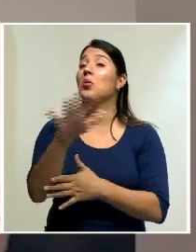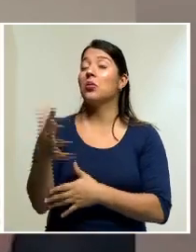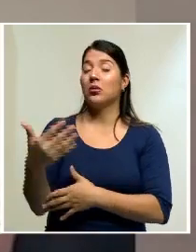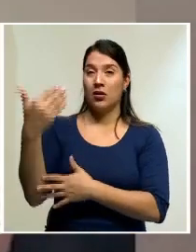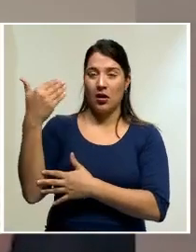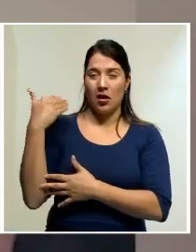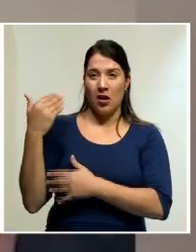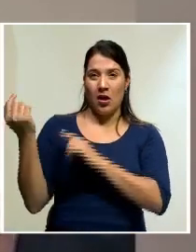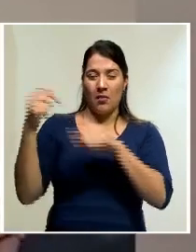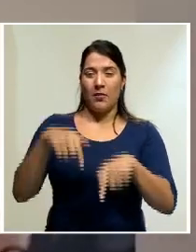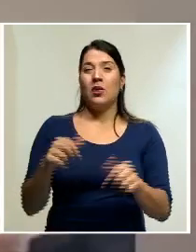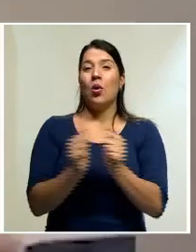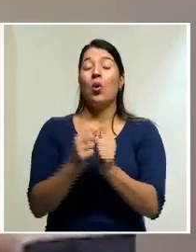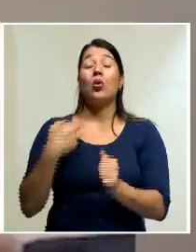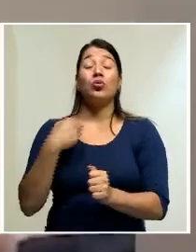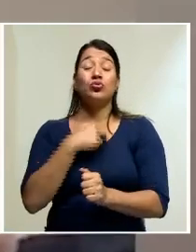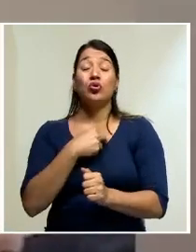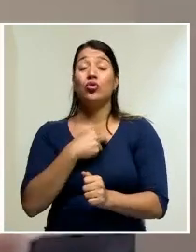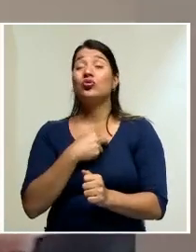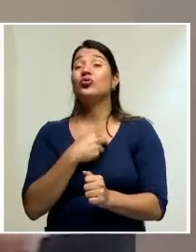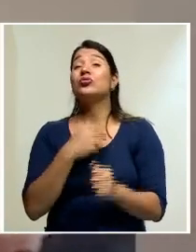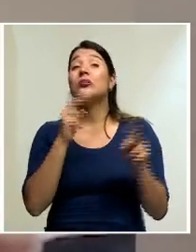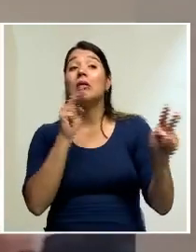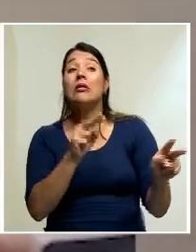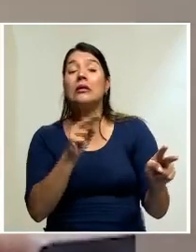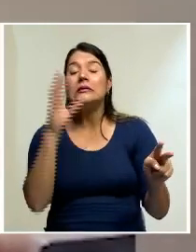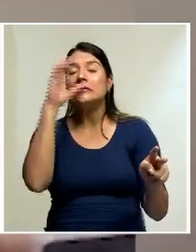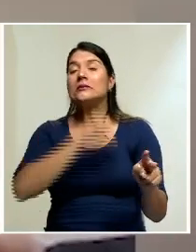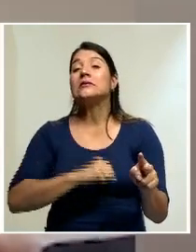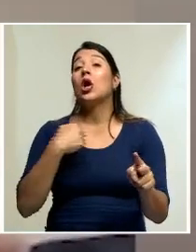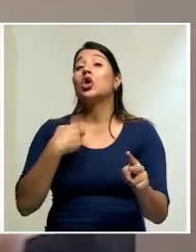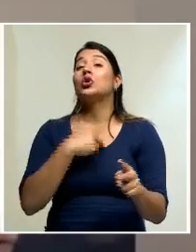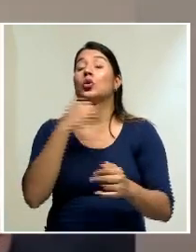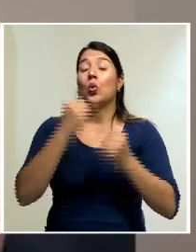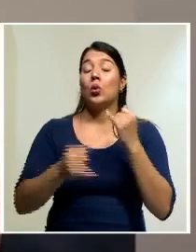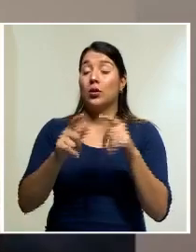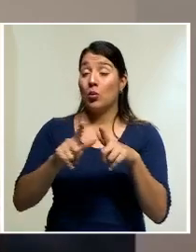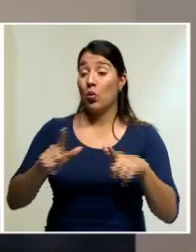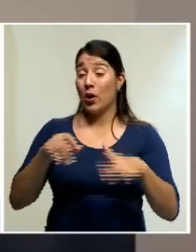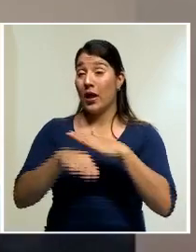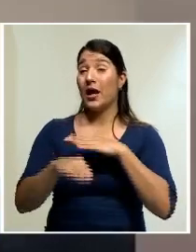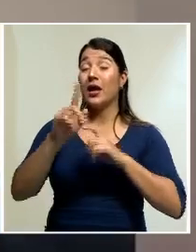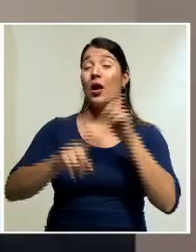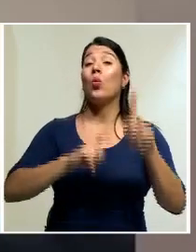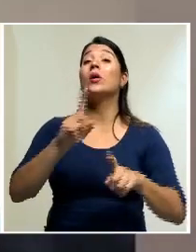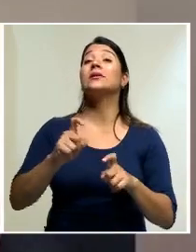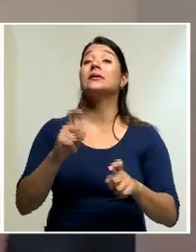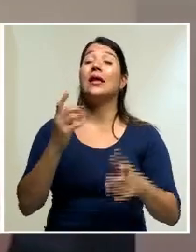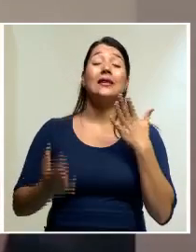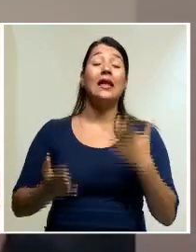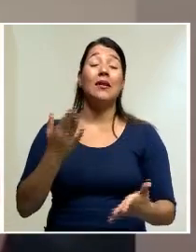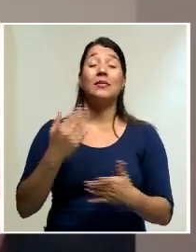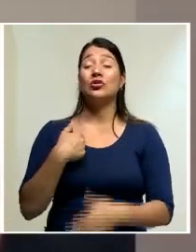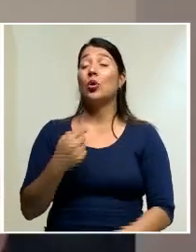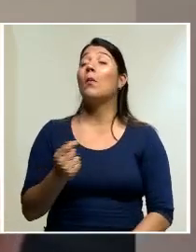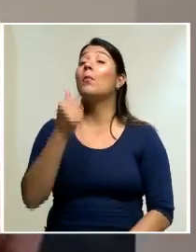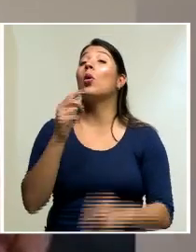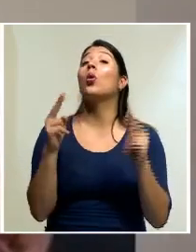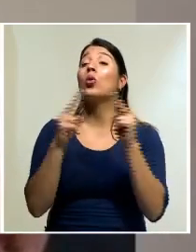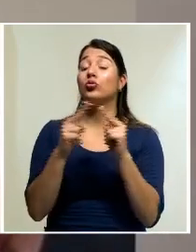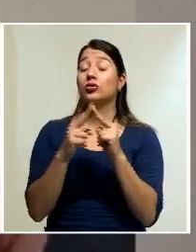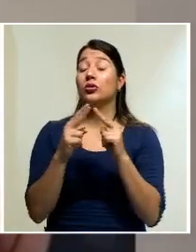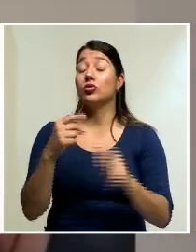veníamos nosotros de últimos en las encuestas, quizás soy el candidato menos conocido, era el